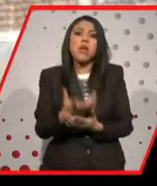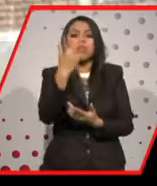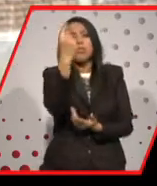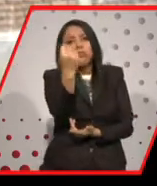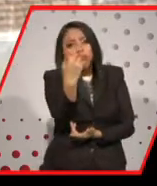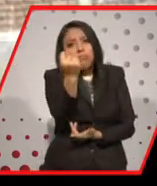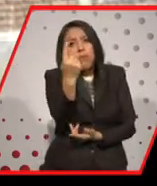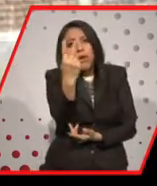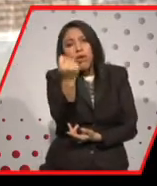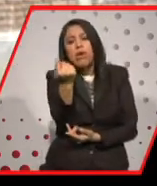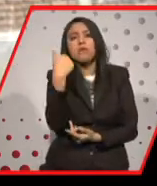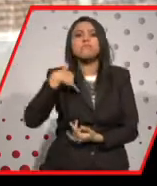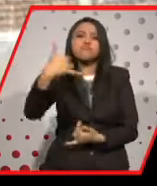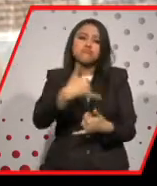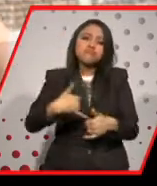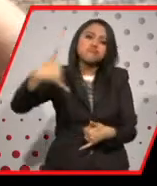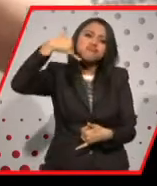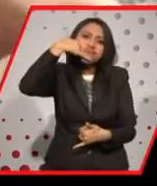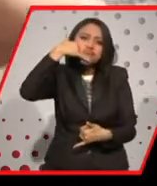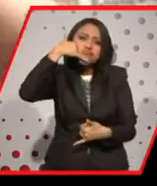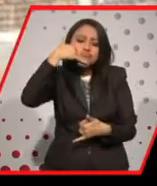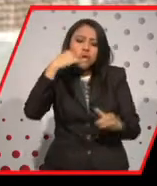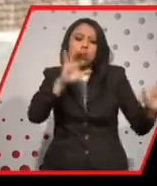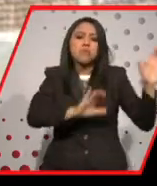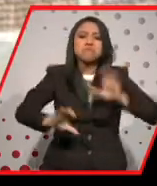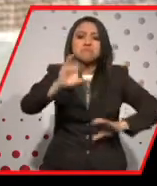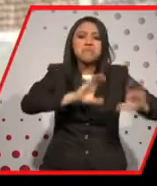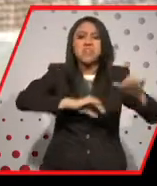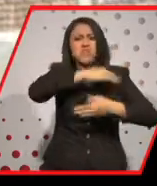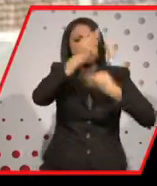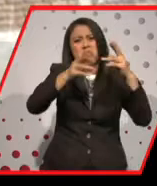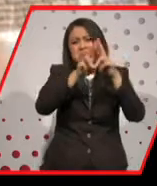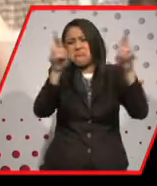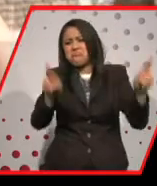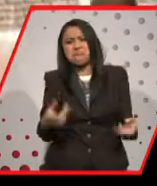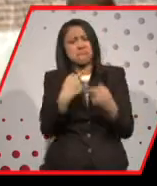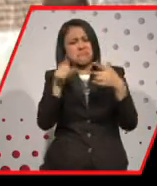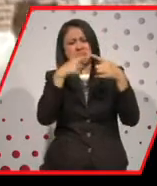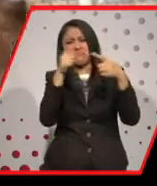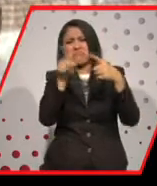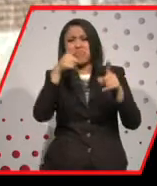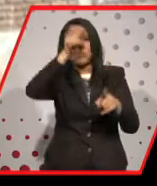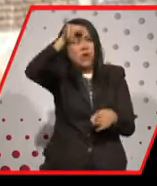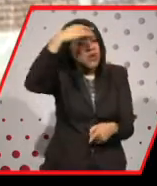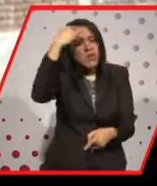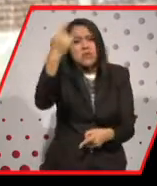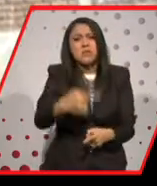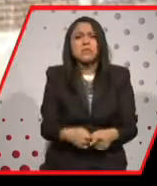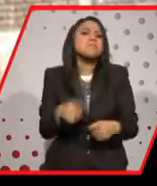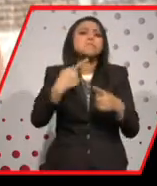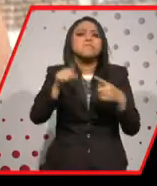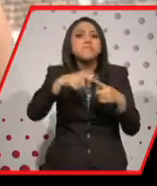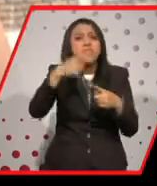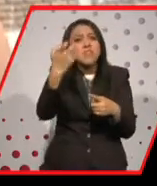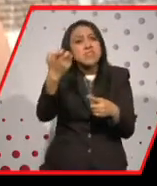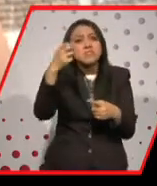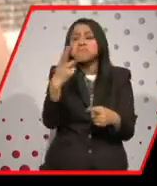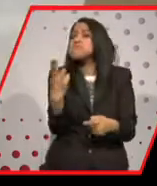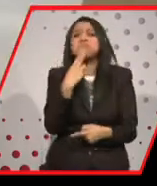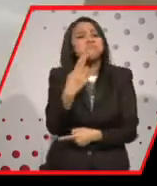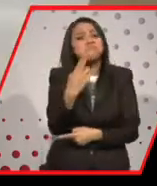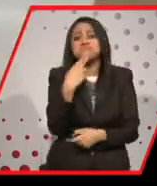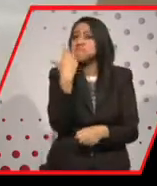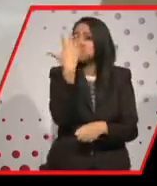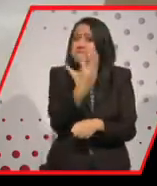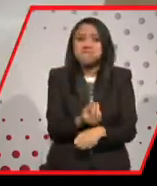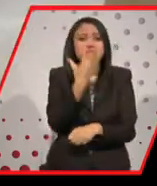Pantallas, teléfonos, computadoras, todo lo que se puede imaginar eléctrico, todo está descompuesto, no tenemos nada.